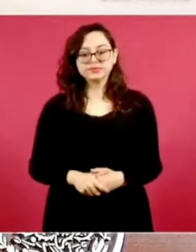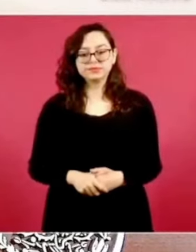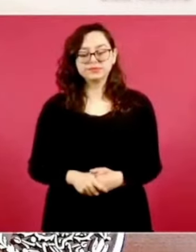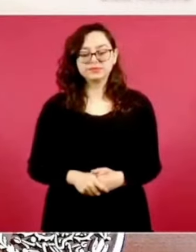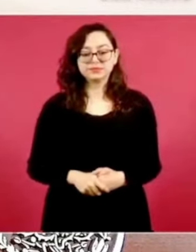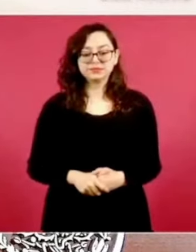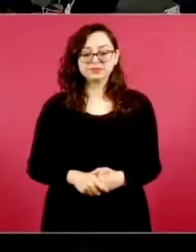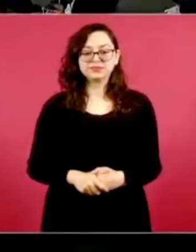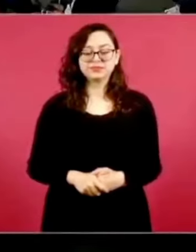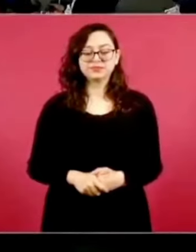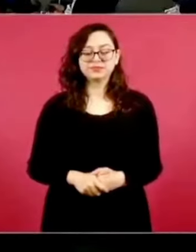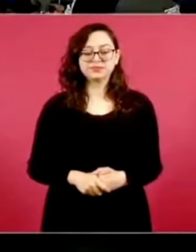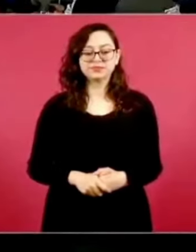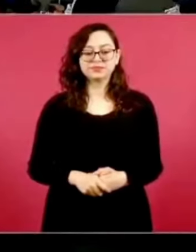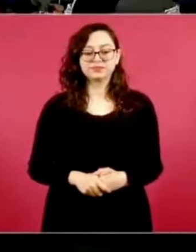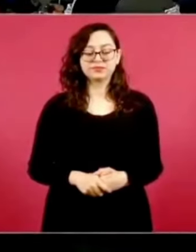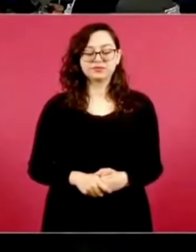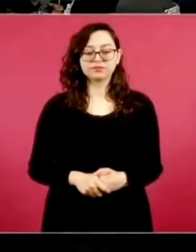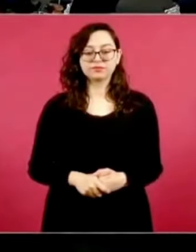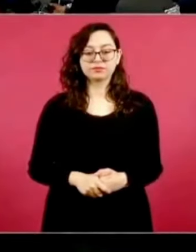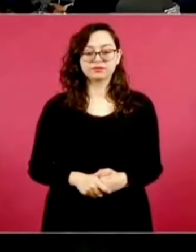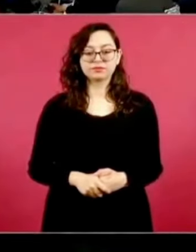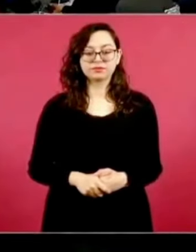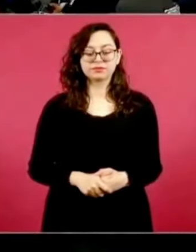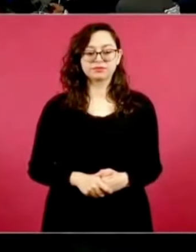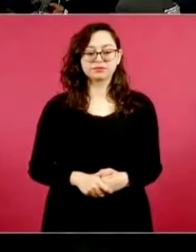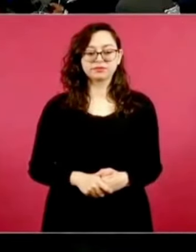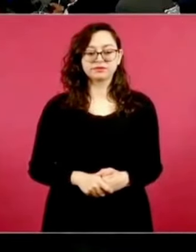No, no, pero no vamos a poder.